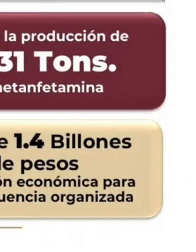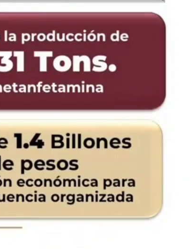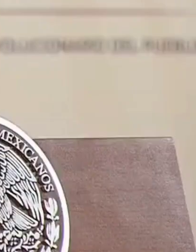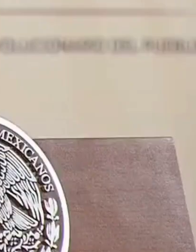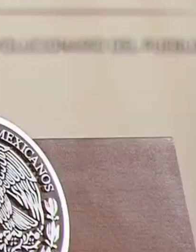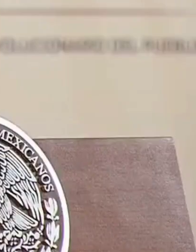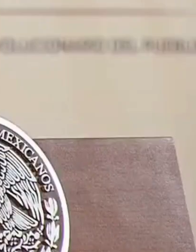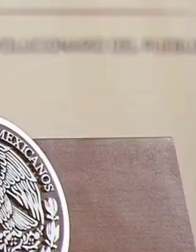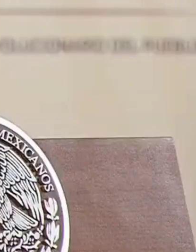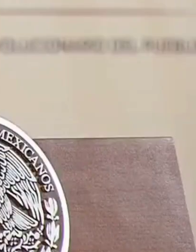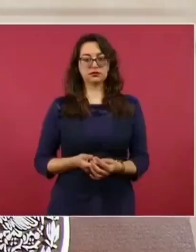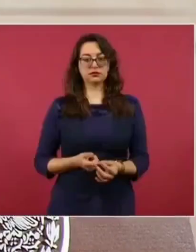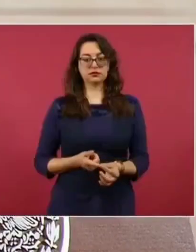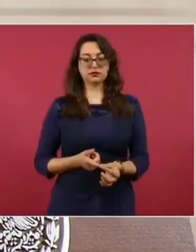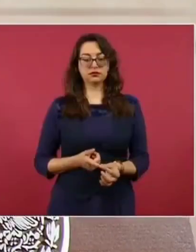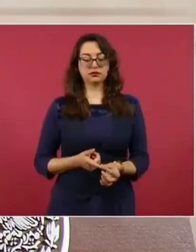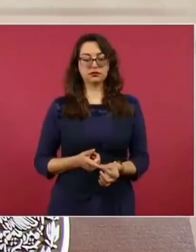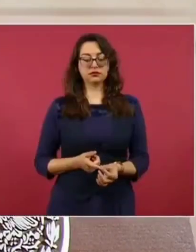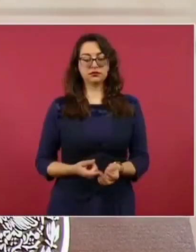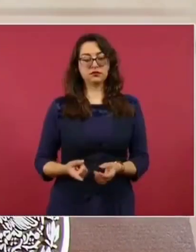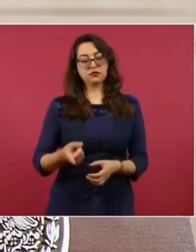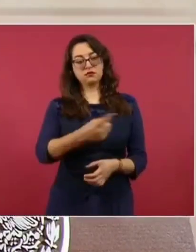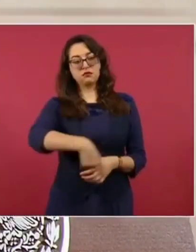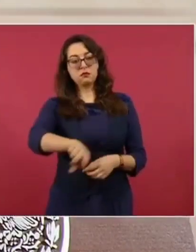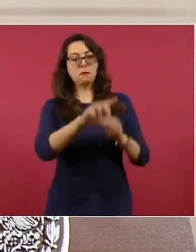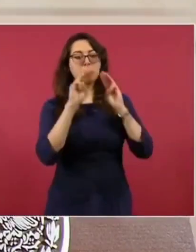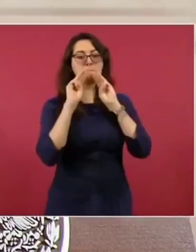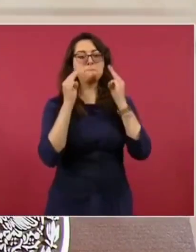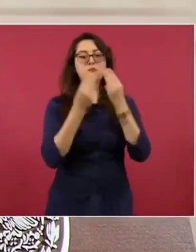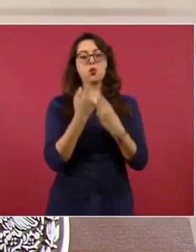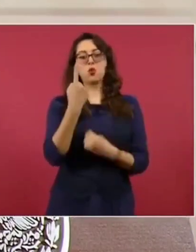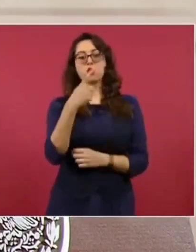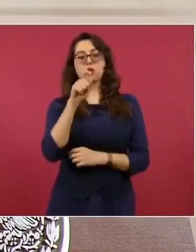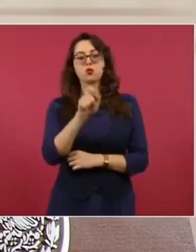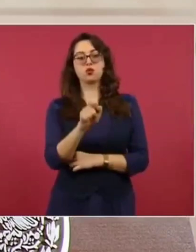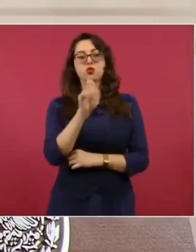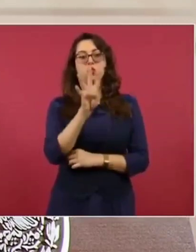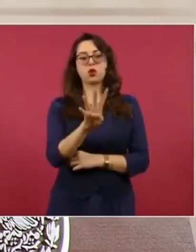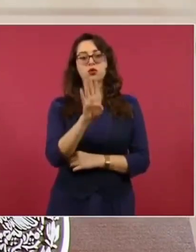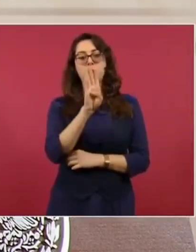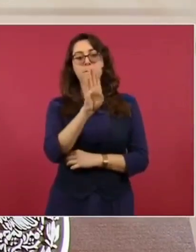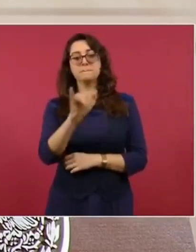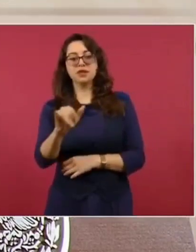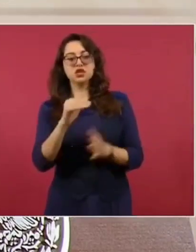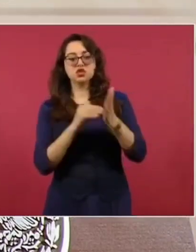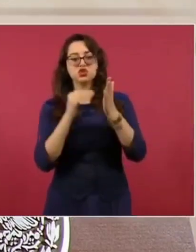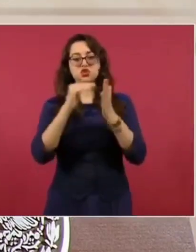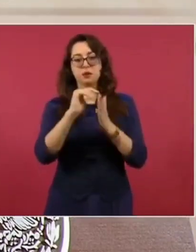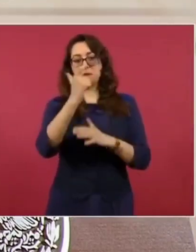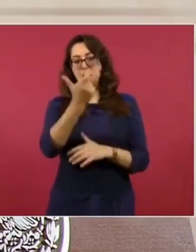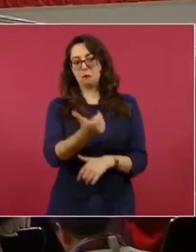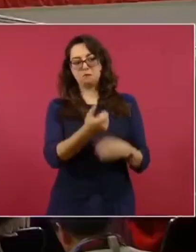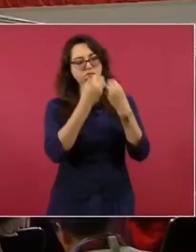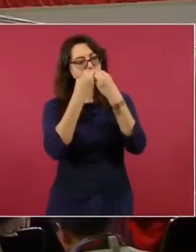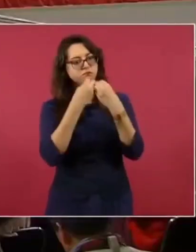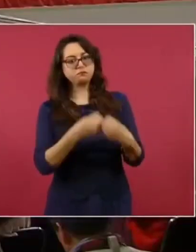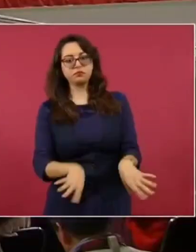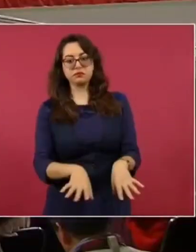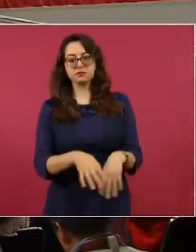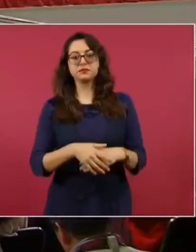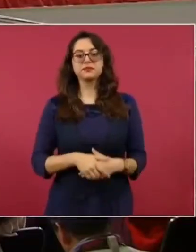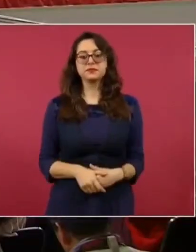la delincuencia organizada de más de uno punto cuatro billones de pesos la estrategia para el